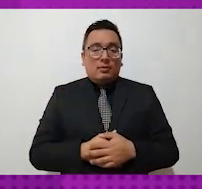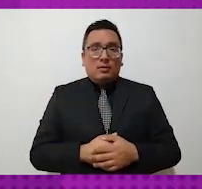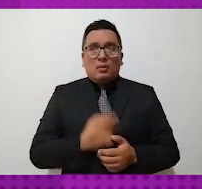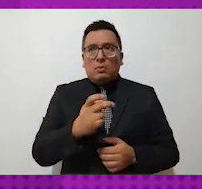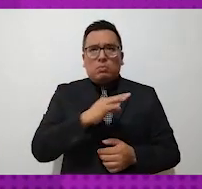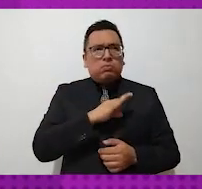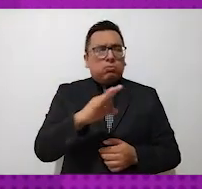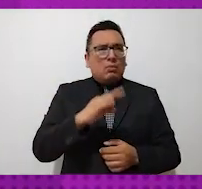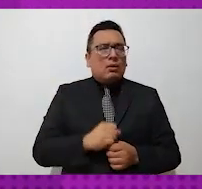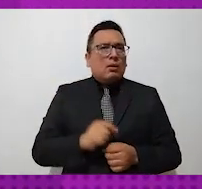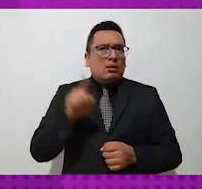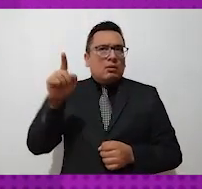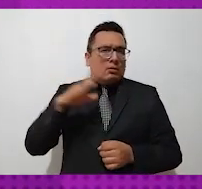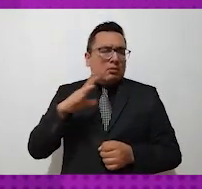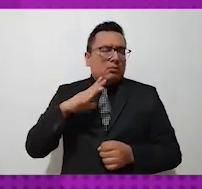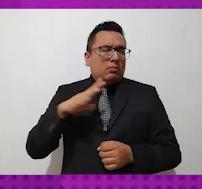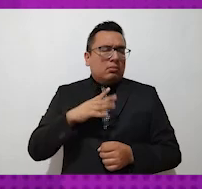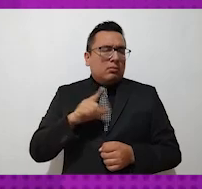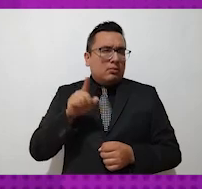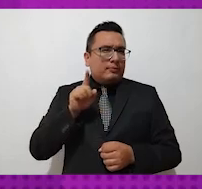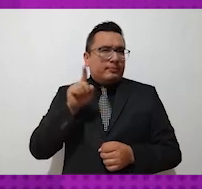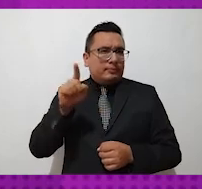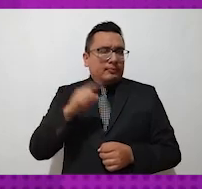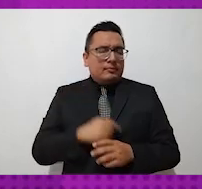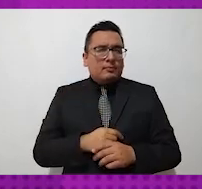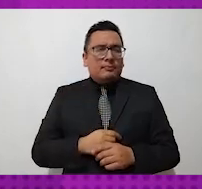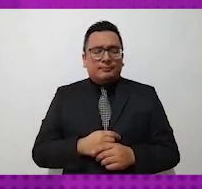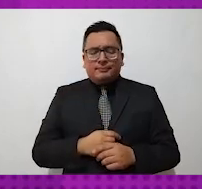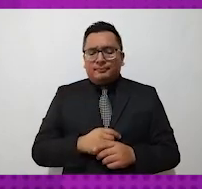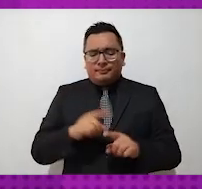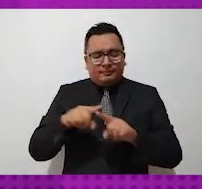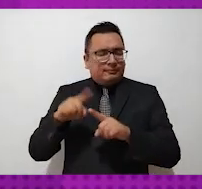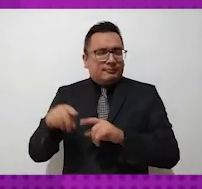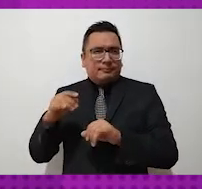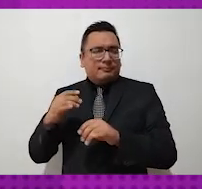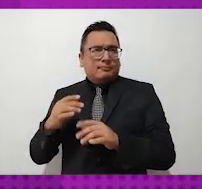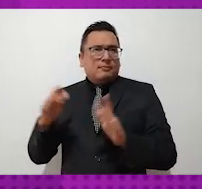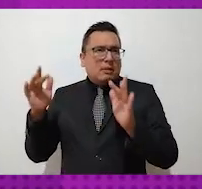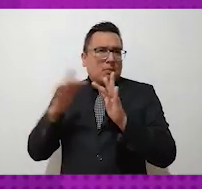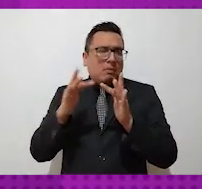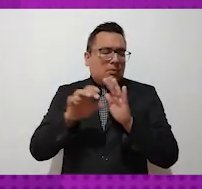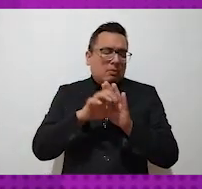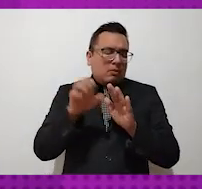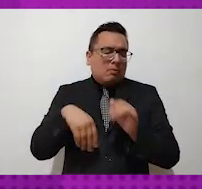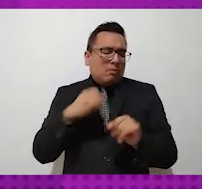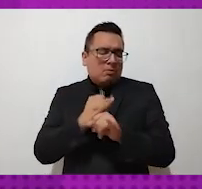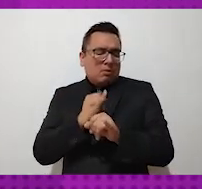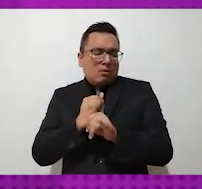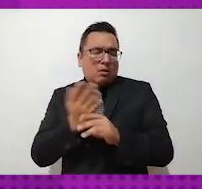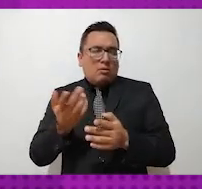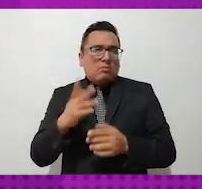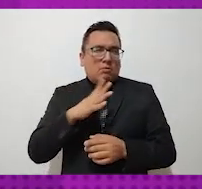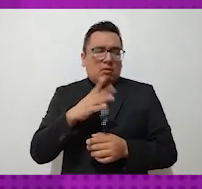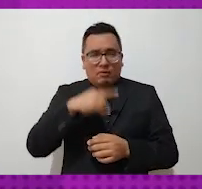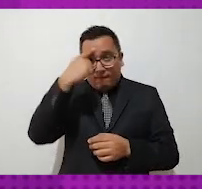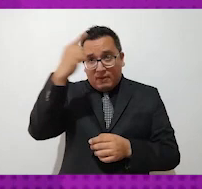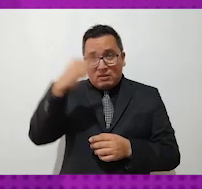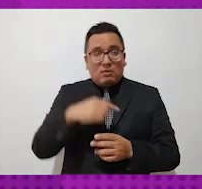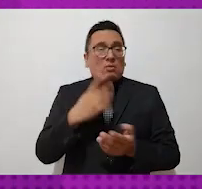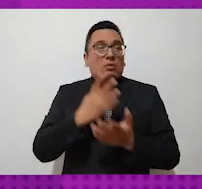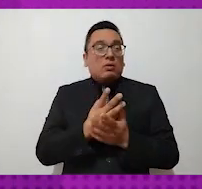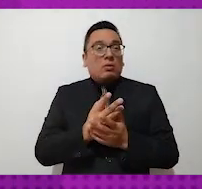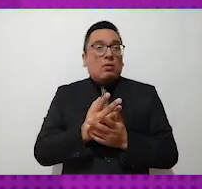Administrativas, que pueden acceder a ella por cualquier método. En internet está muy